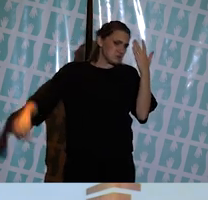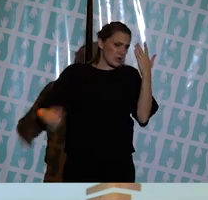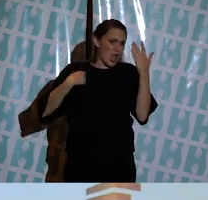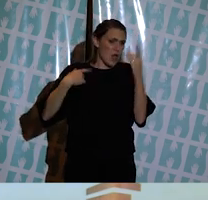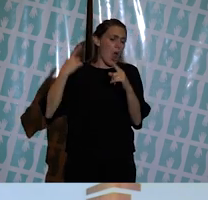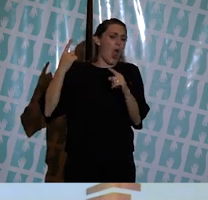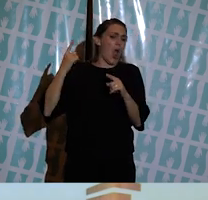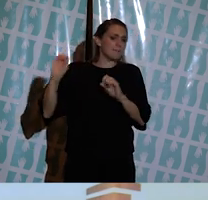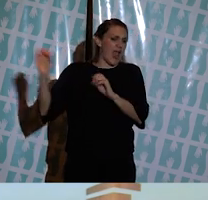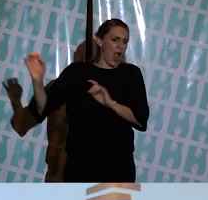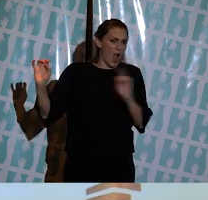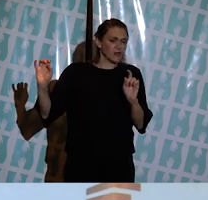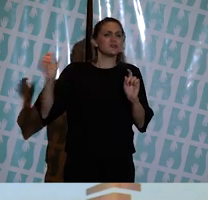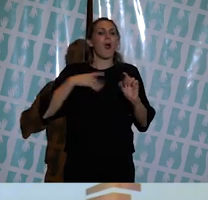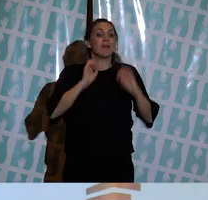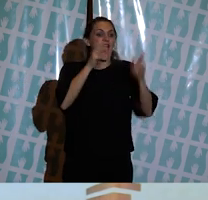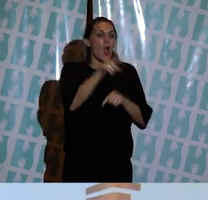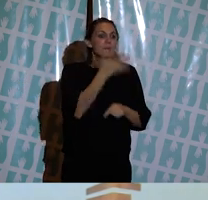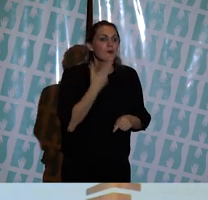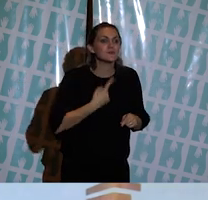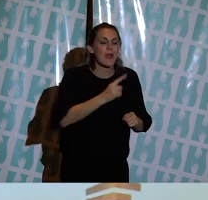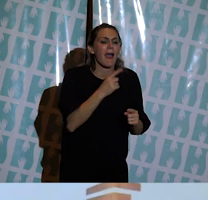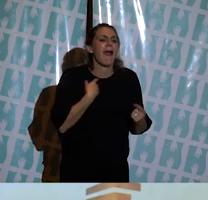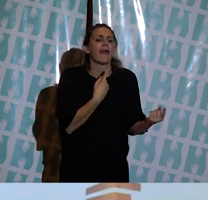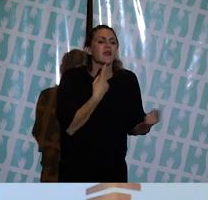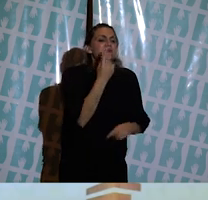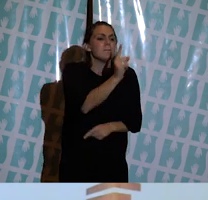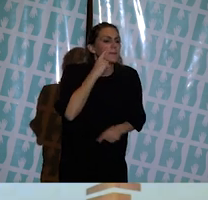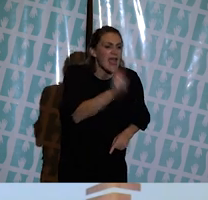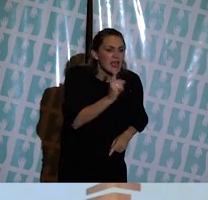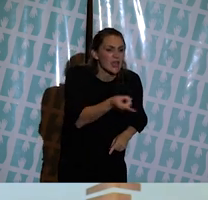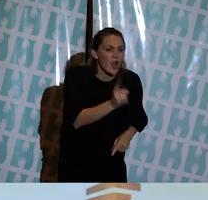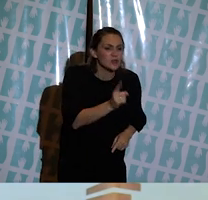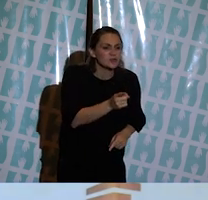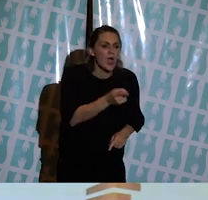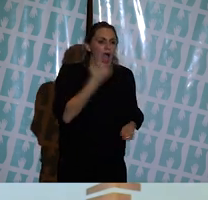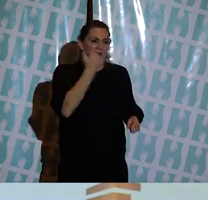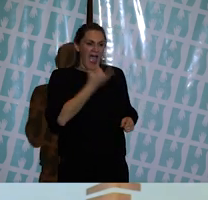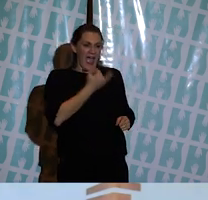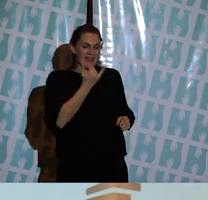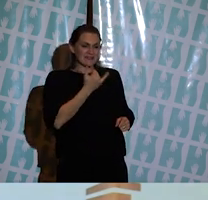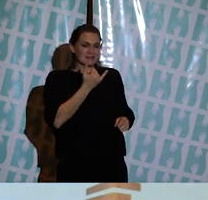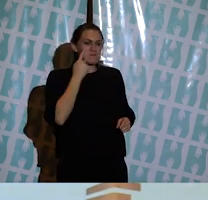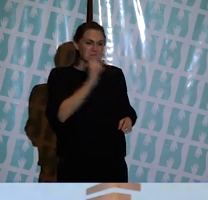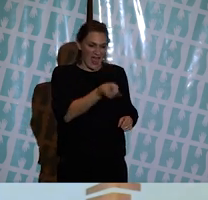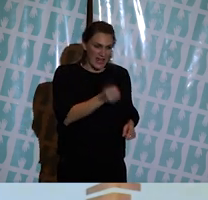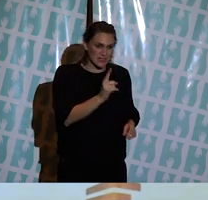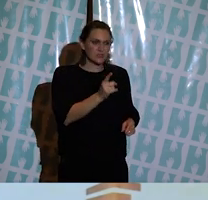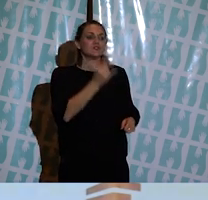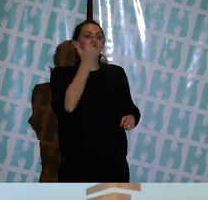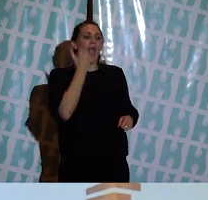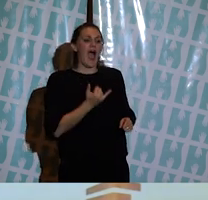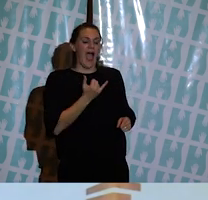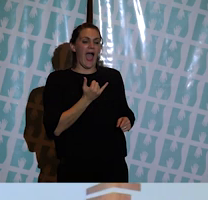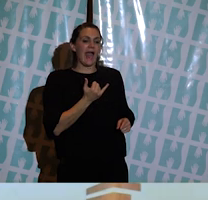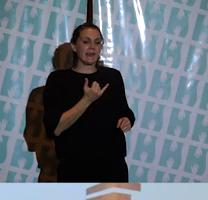estímulo novedoso. Y además, acá tenemos expertos, no voy a mencionar porque me pidieron explícitamente que no mencione, expertos